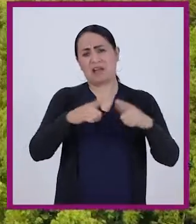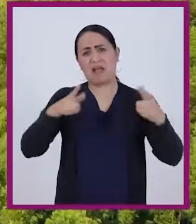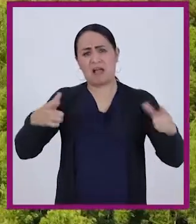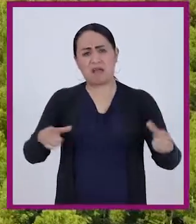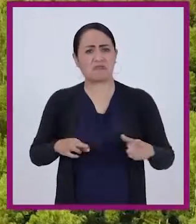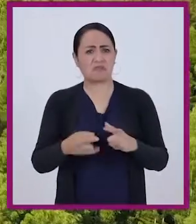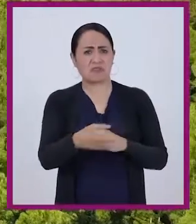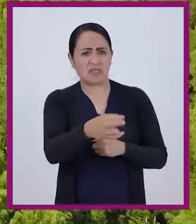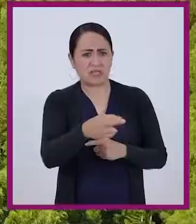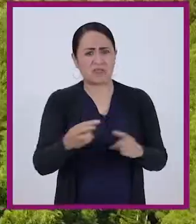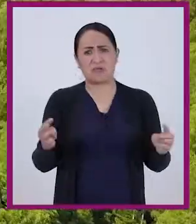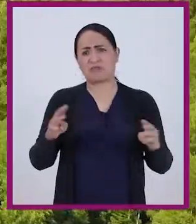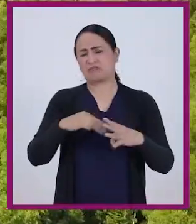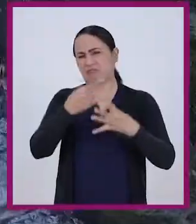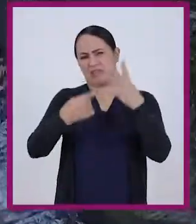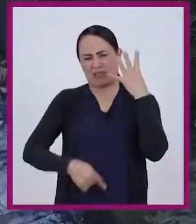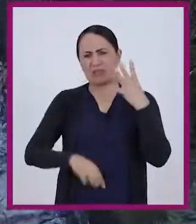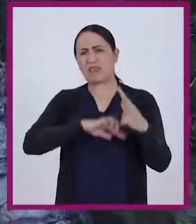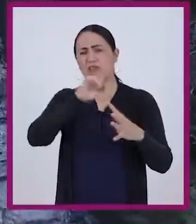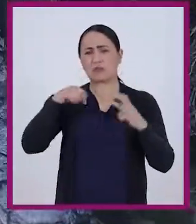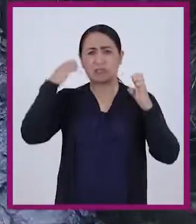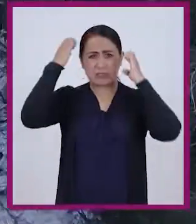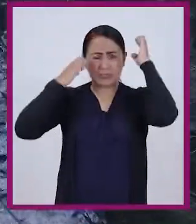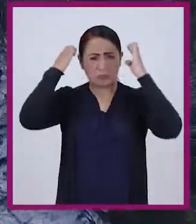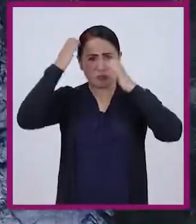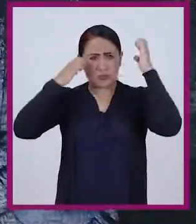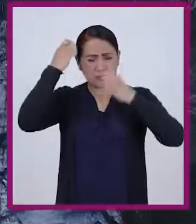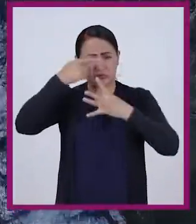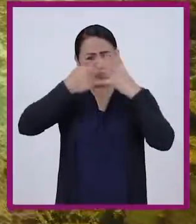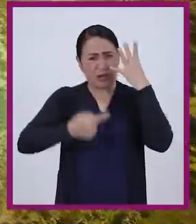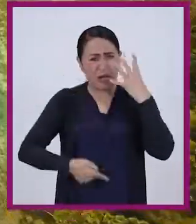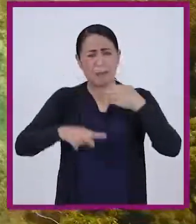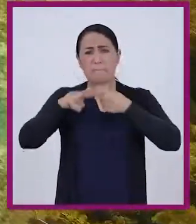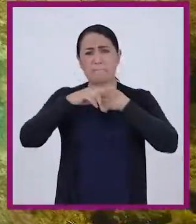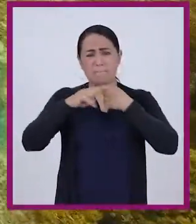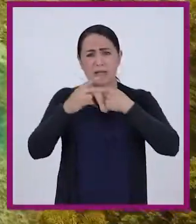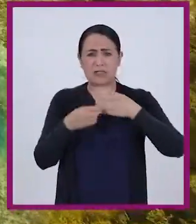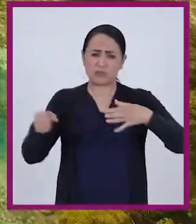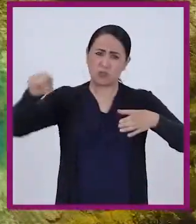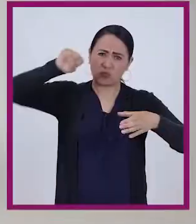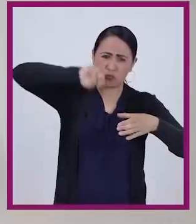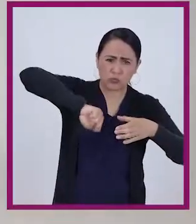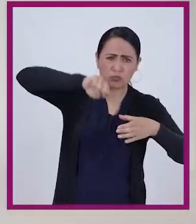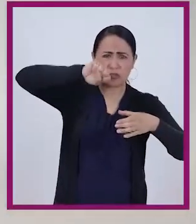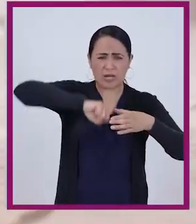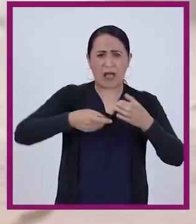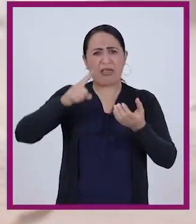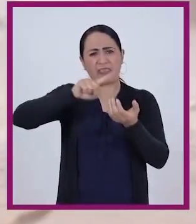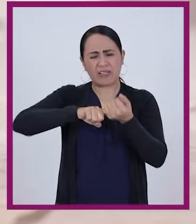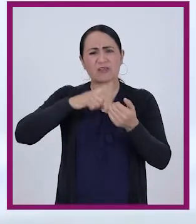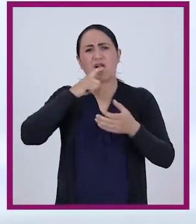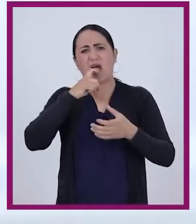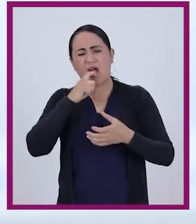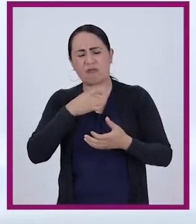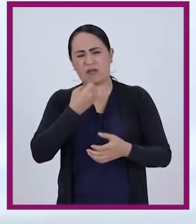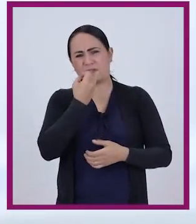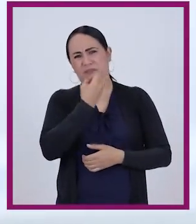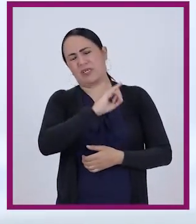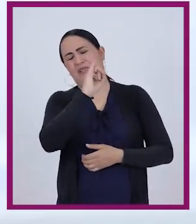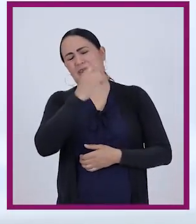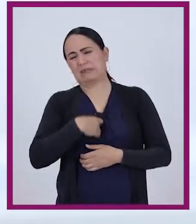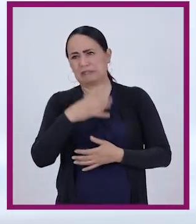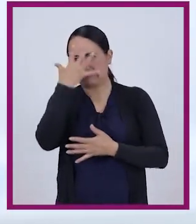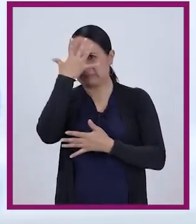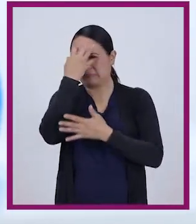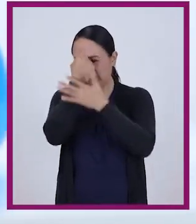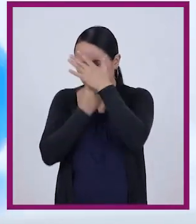de agua, como lagos, ríos o lagunas, y luego llegó a la exposición diciendo que los cuerpos de agua eran vasos, jarras y todo lo que podía contener